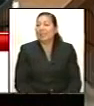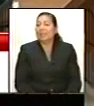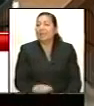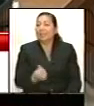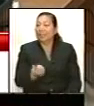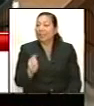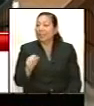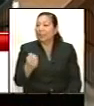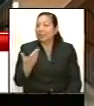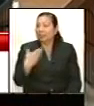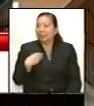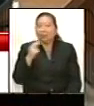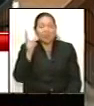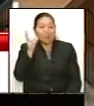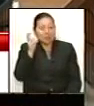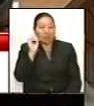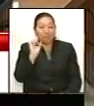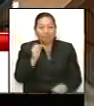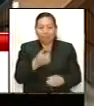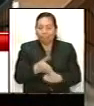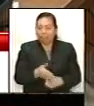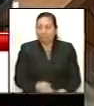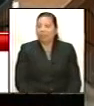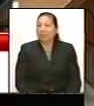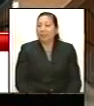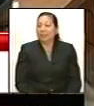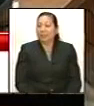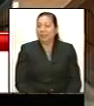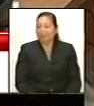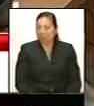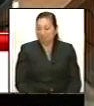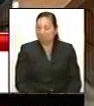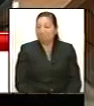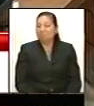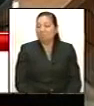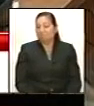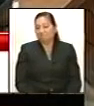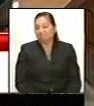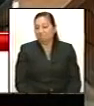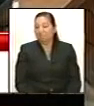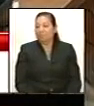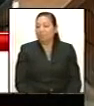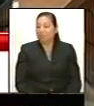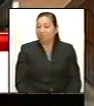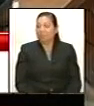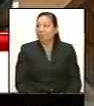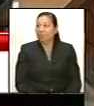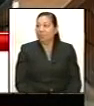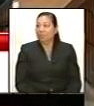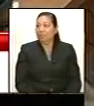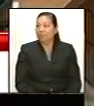inmediata. Sí, te hemos escuchado, vamos a ir juntas, ¿no? Eso es.